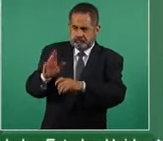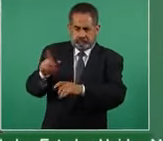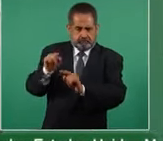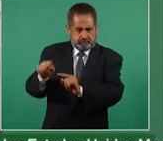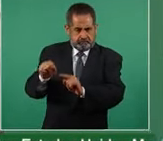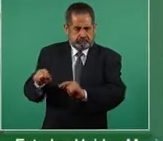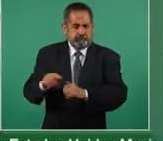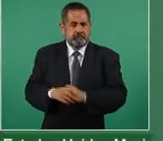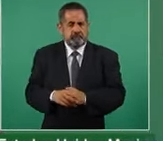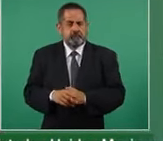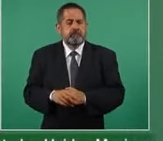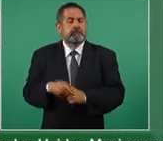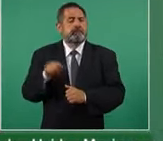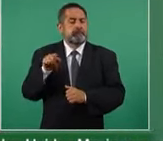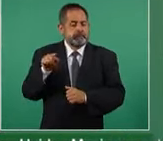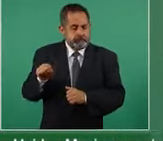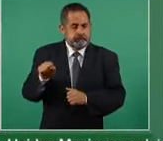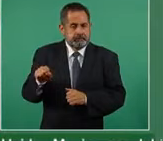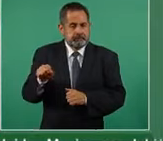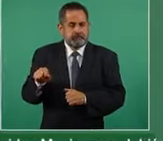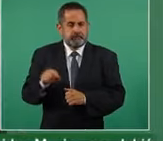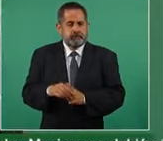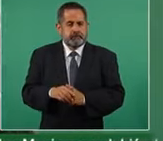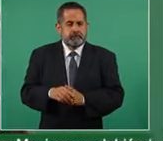y va a estar